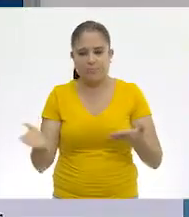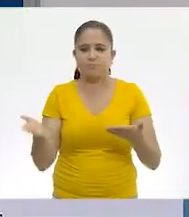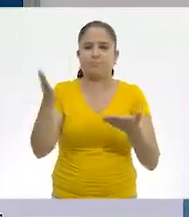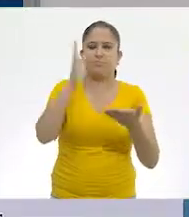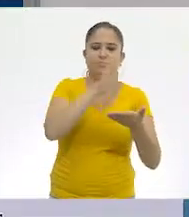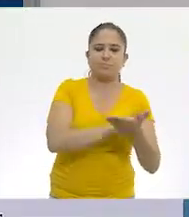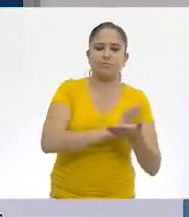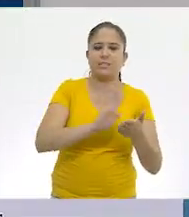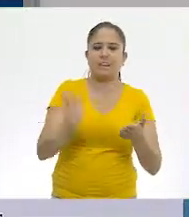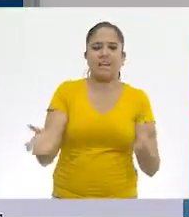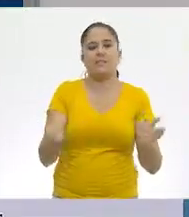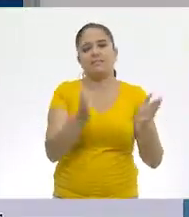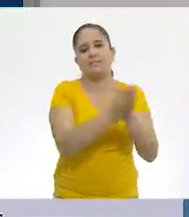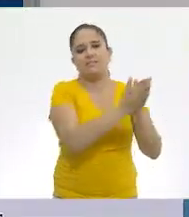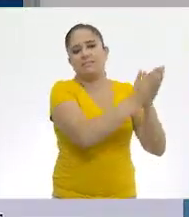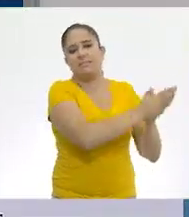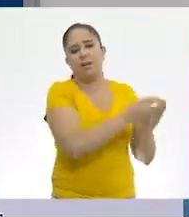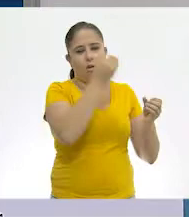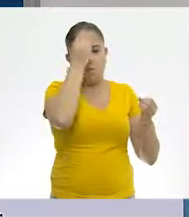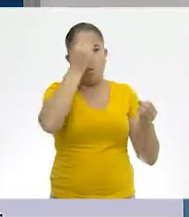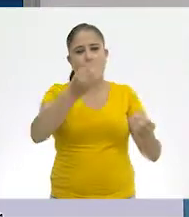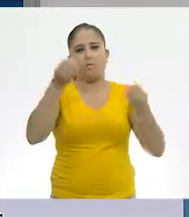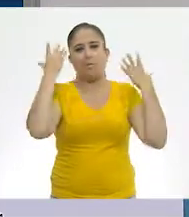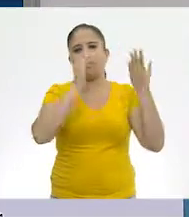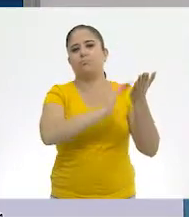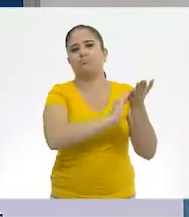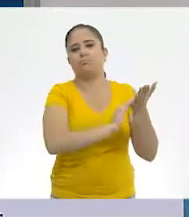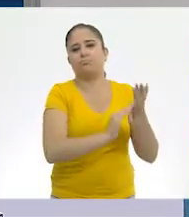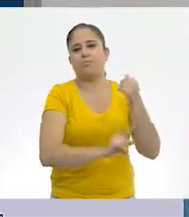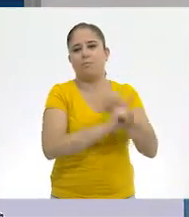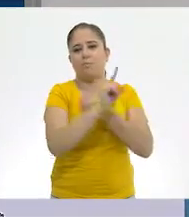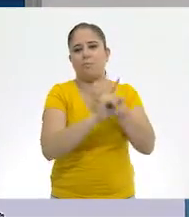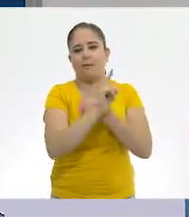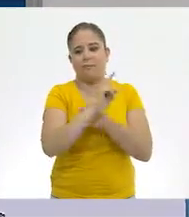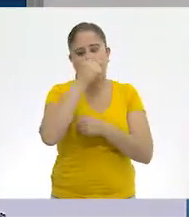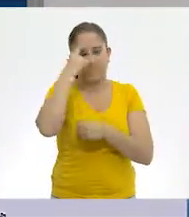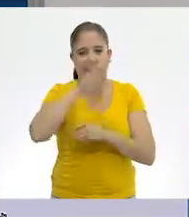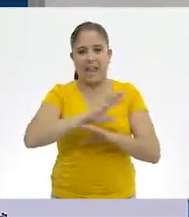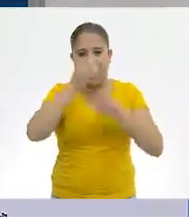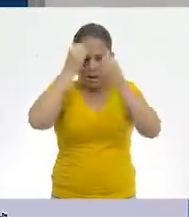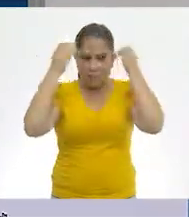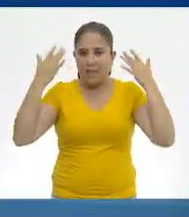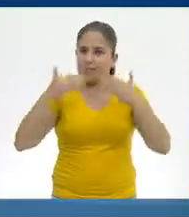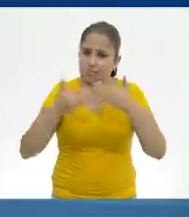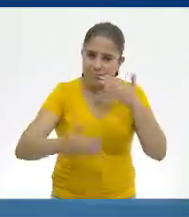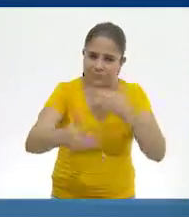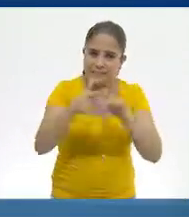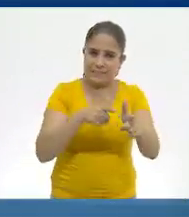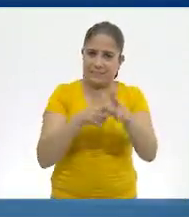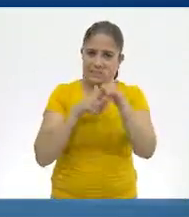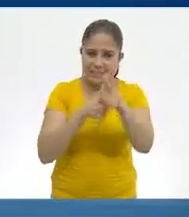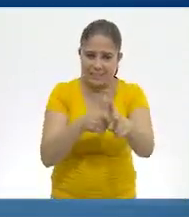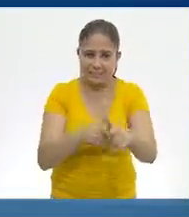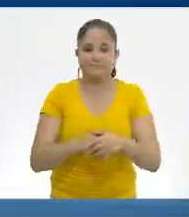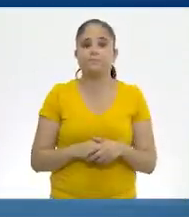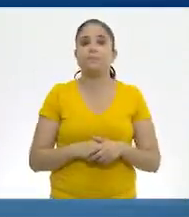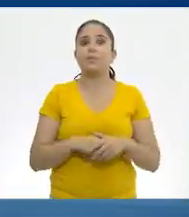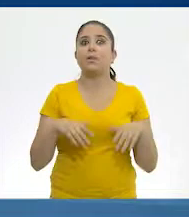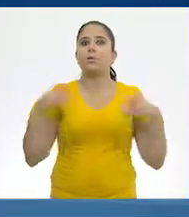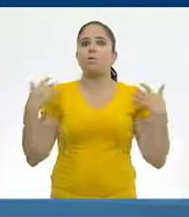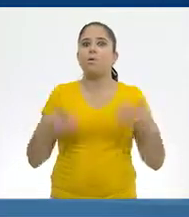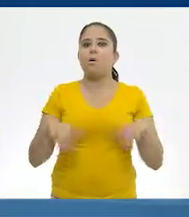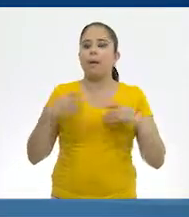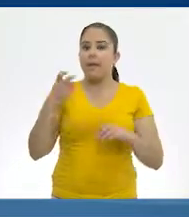no permitir que los conflictos que habían sucedido en el pasado obstaculizaran el progreso del país. Wow, esto es mucho